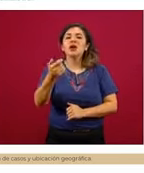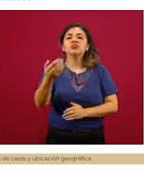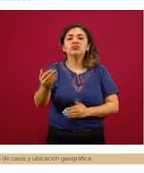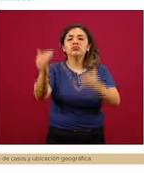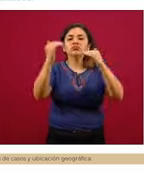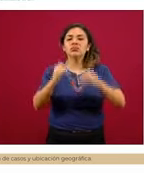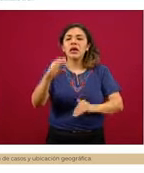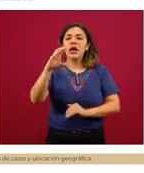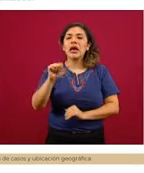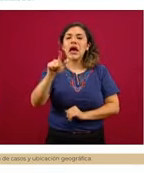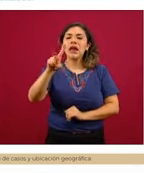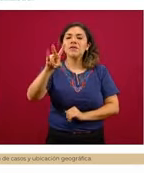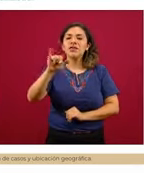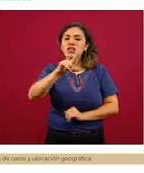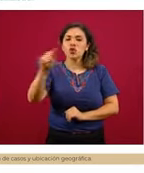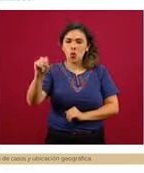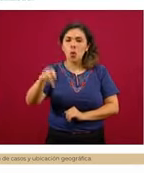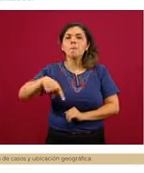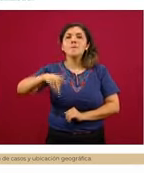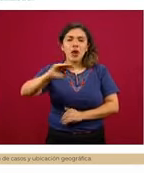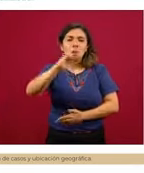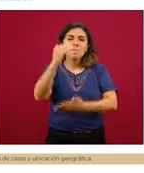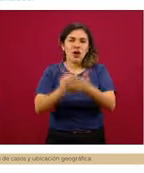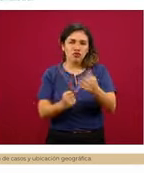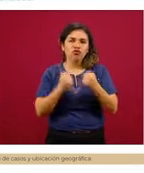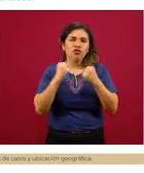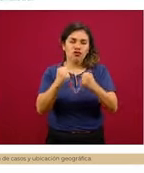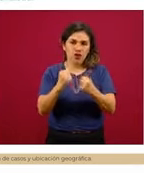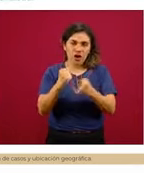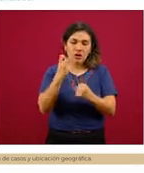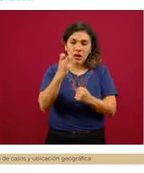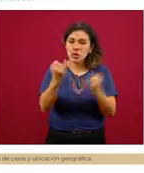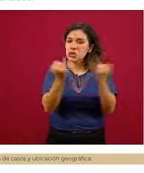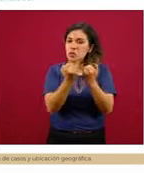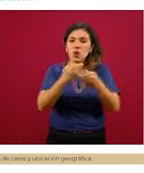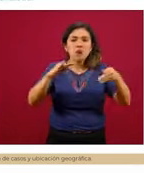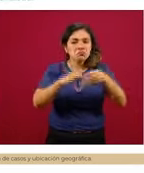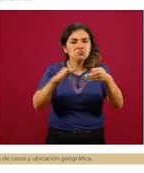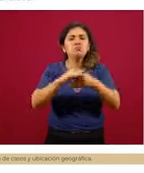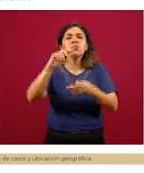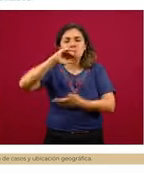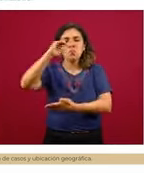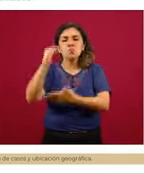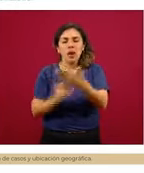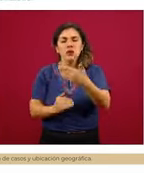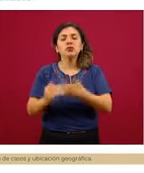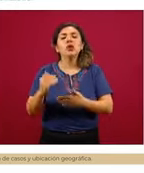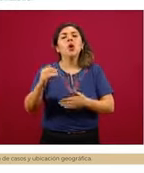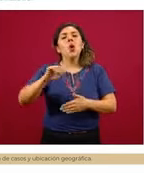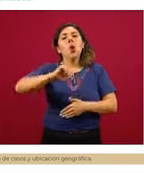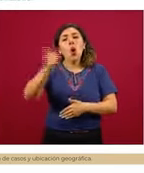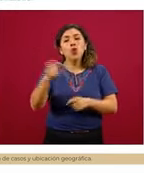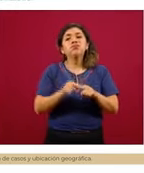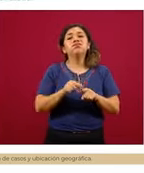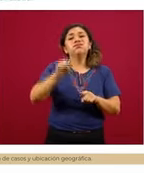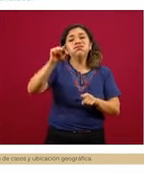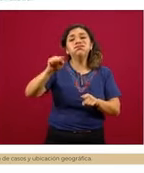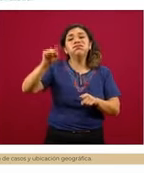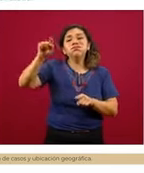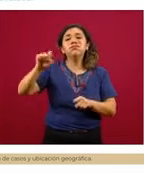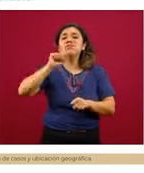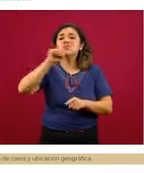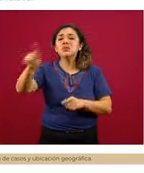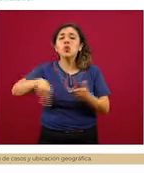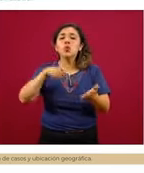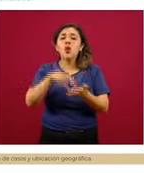tenido Calvillo, aunque de menor intensidad, la tasa de incidencia es menor, y un comportamiento ascendente, el